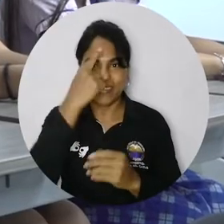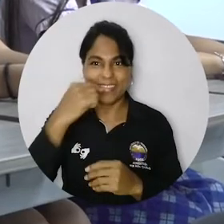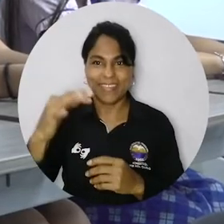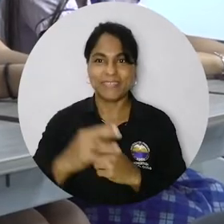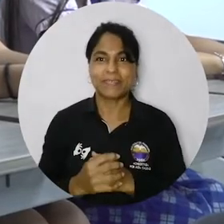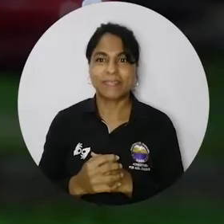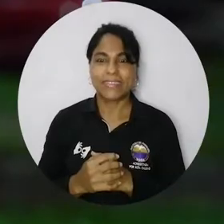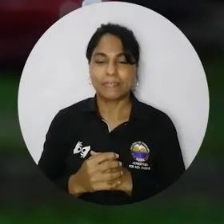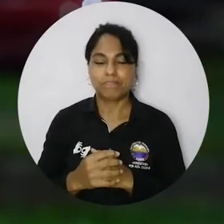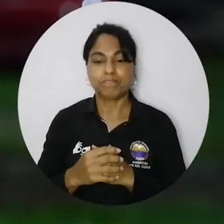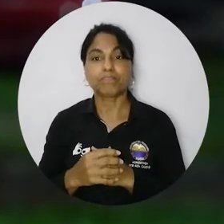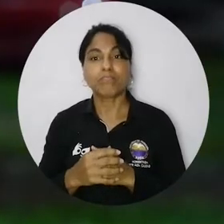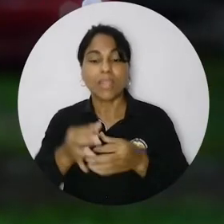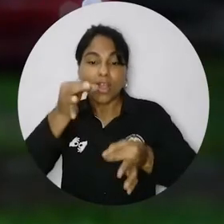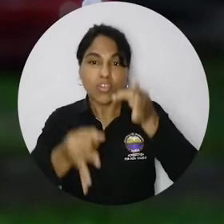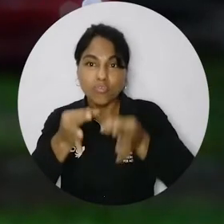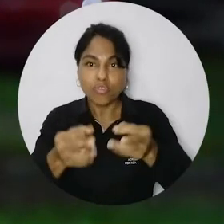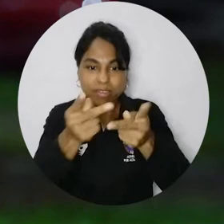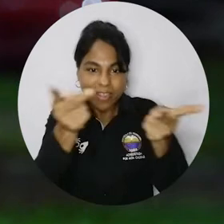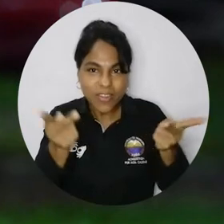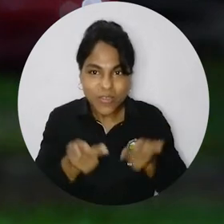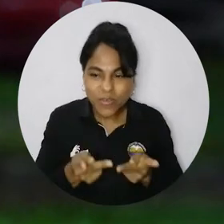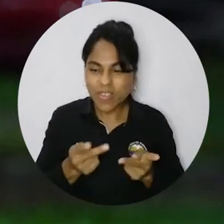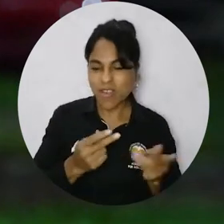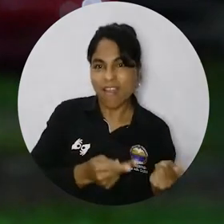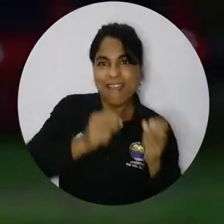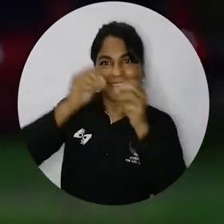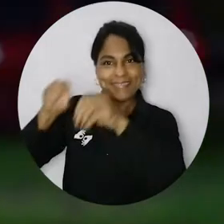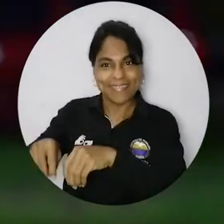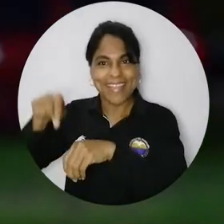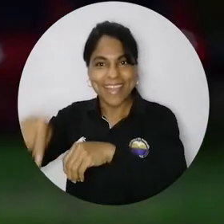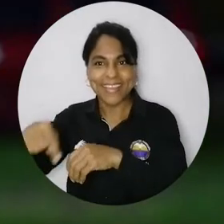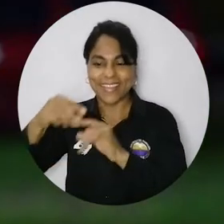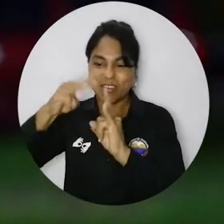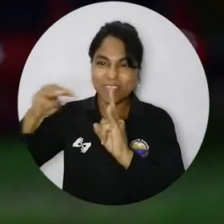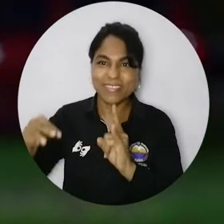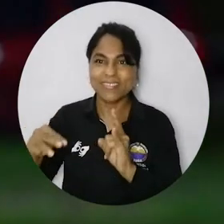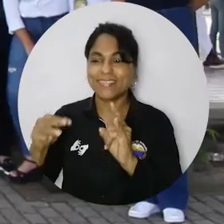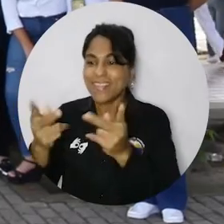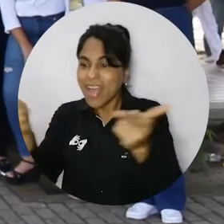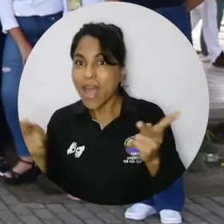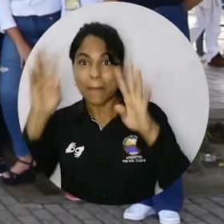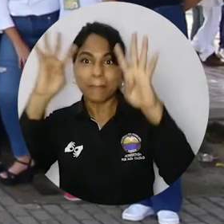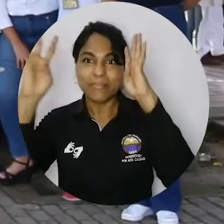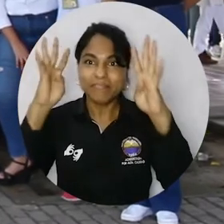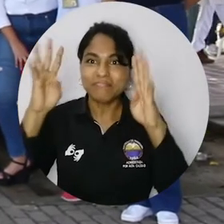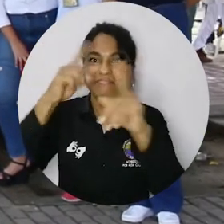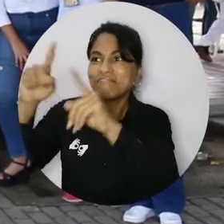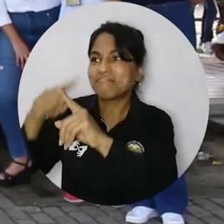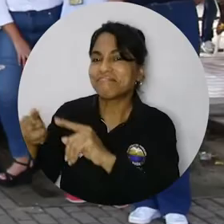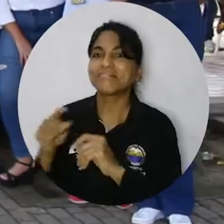Distrito de Santa Marta. Trasladamos consultorios jurídicos y centros de conciliación a las instalaciones de acá de la universidad, en la parte de la plazoleta central. Atendemos